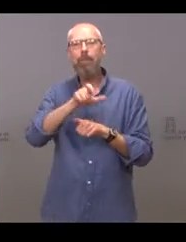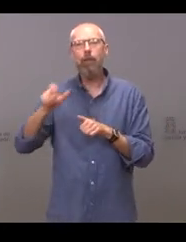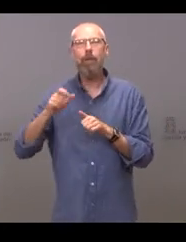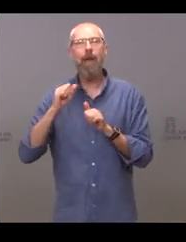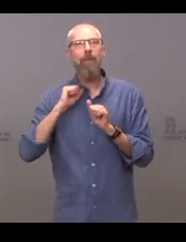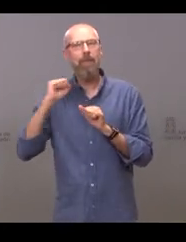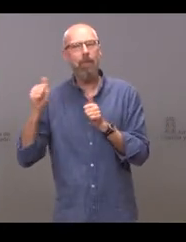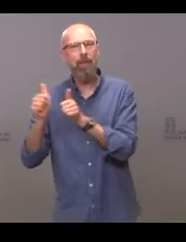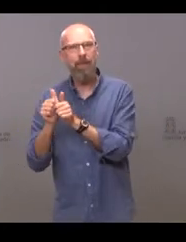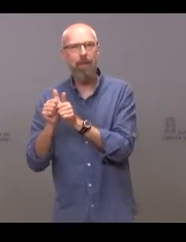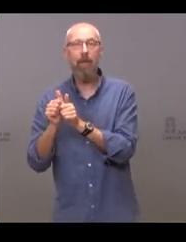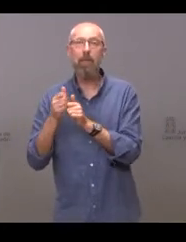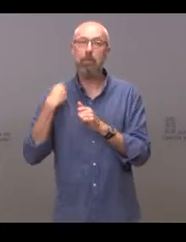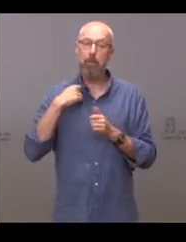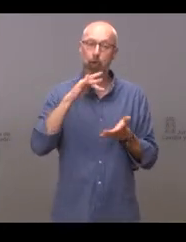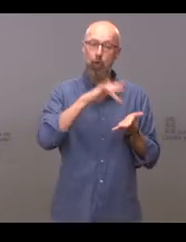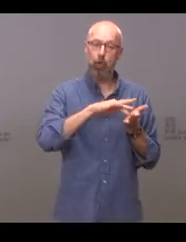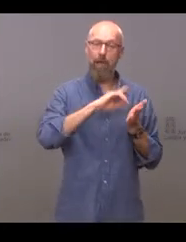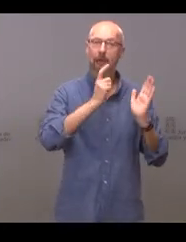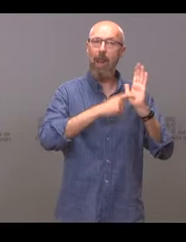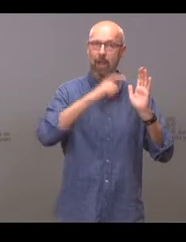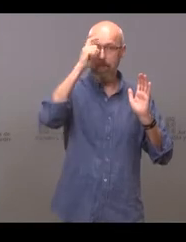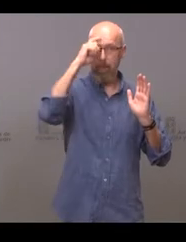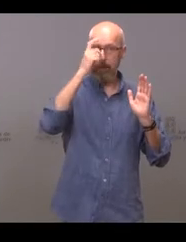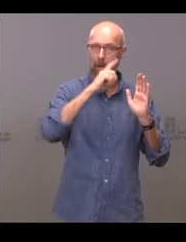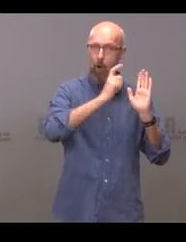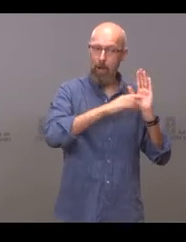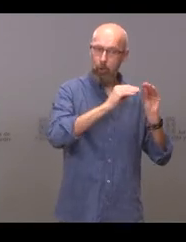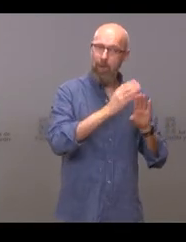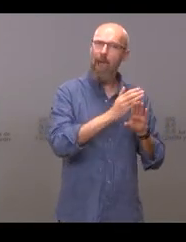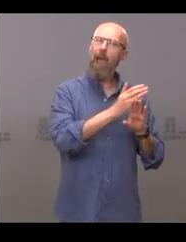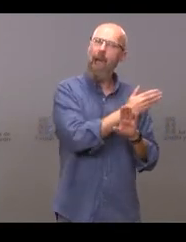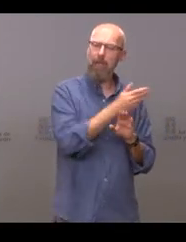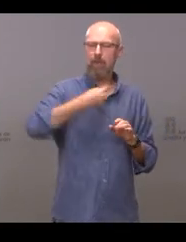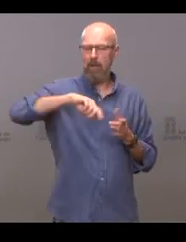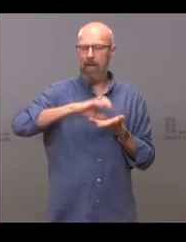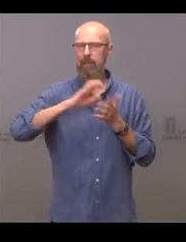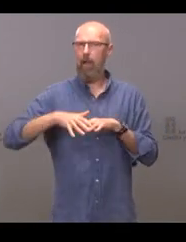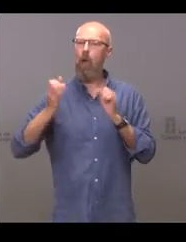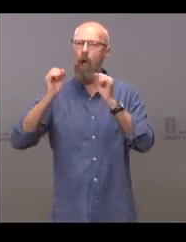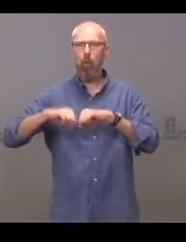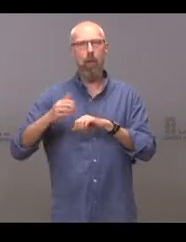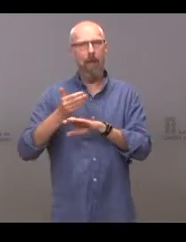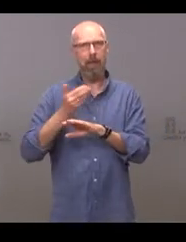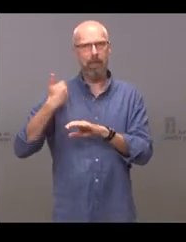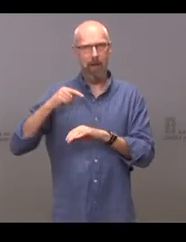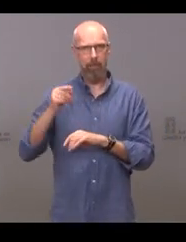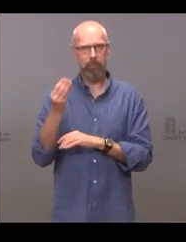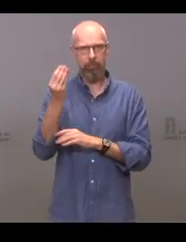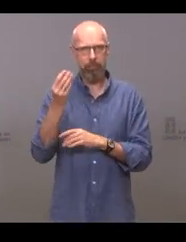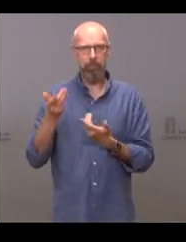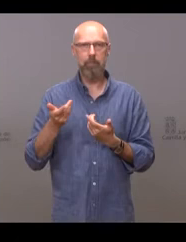de zapatero' aquí en castilla-león en el marco del diálogo social ya hicimos ese primer acuerdo y que han le han sucedido